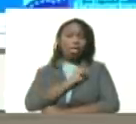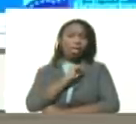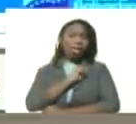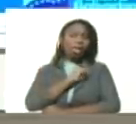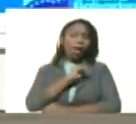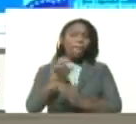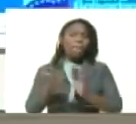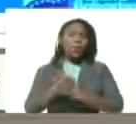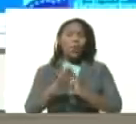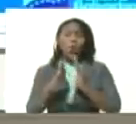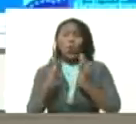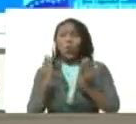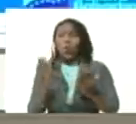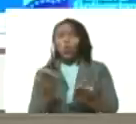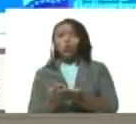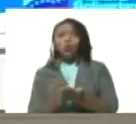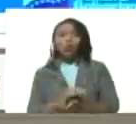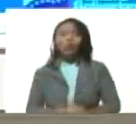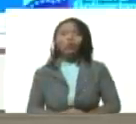del mundo.